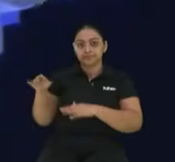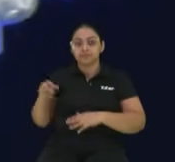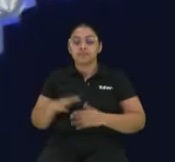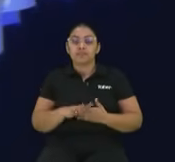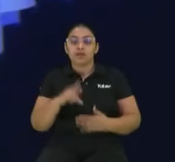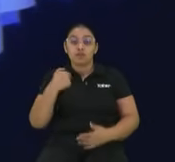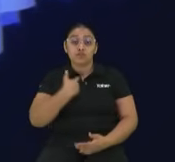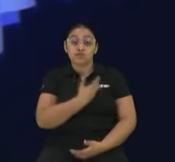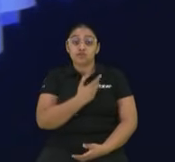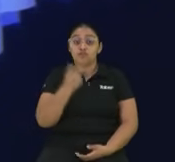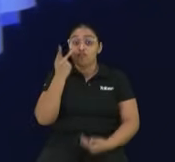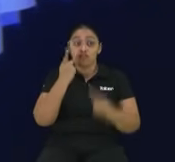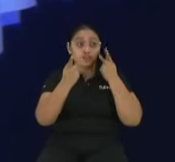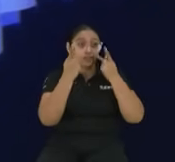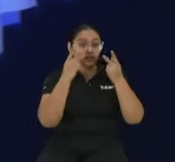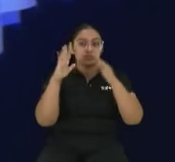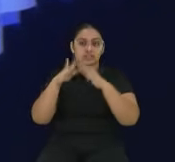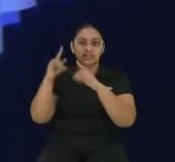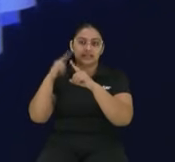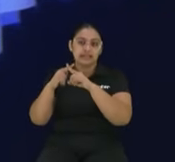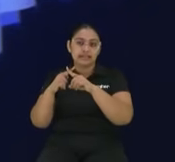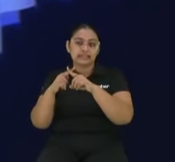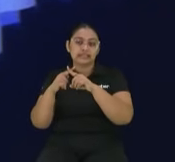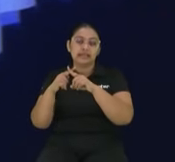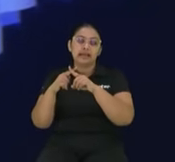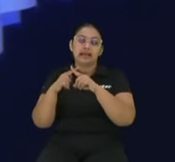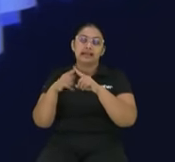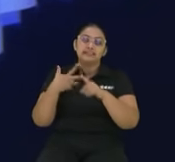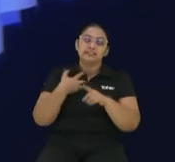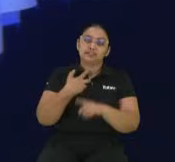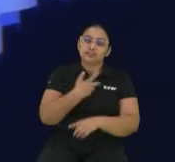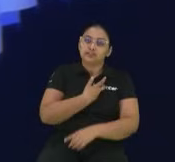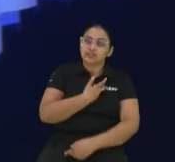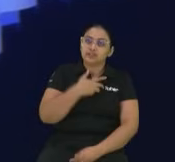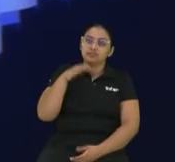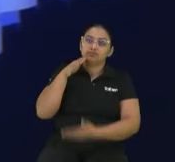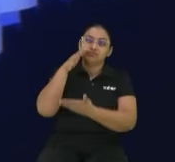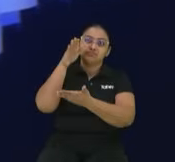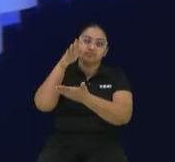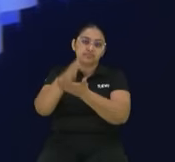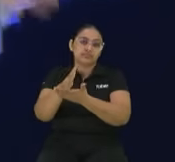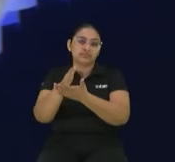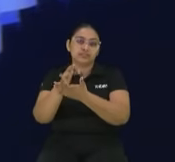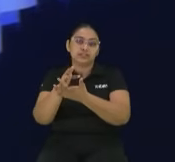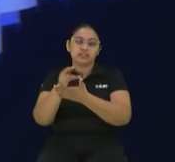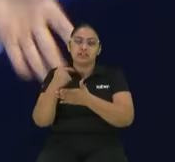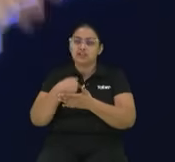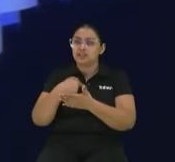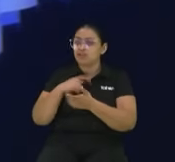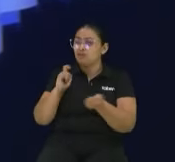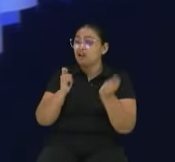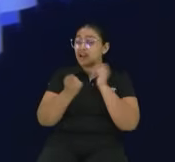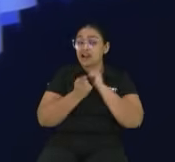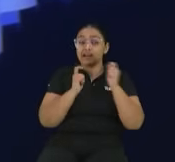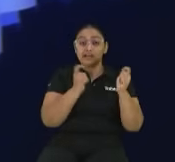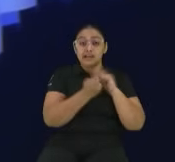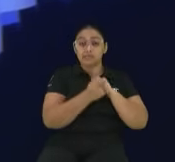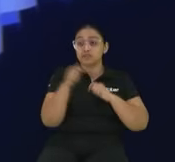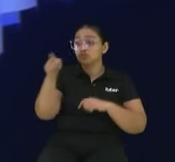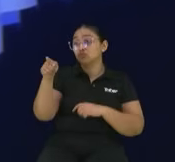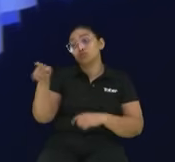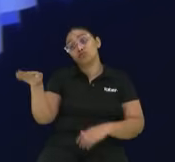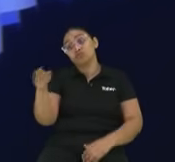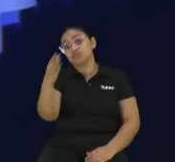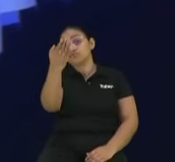mes esta iglesia nos tocaba el día de mañana y le digo a Jorge Jorge no puedo hacerlo vas tú ya cambiamos esto cambiamos lo otro vas tú te